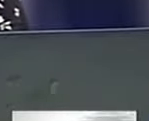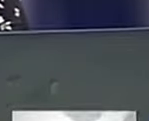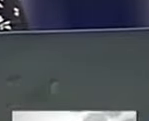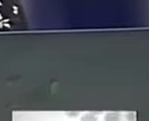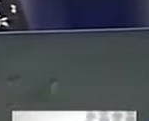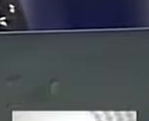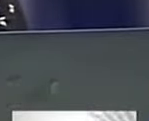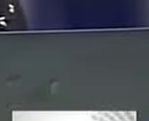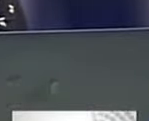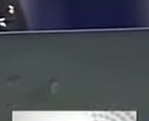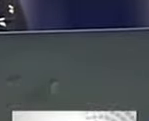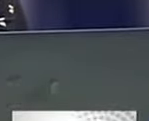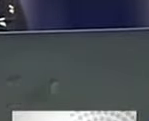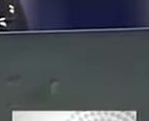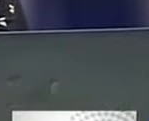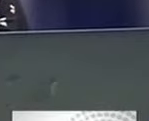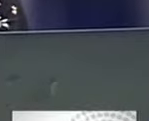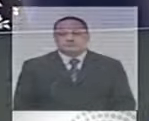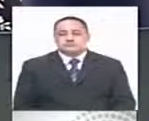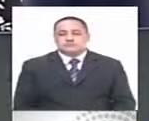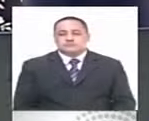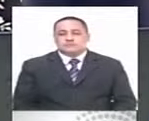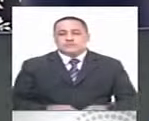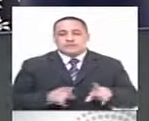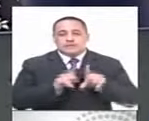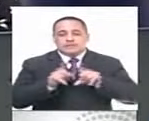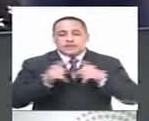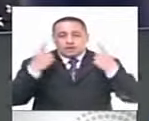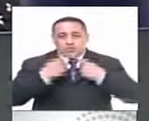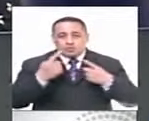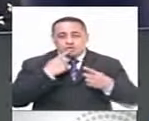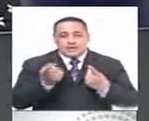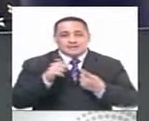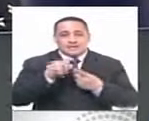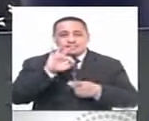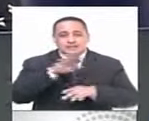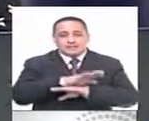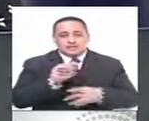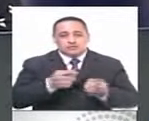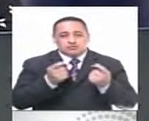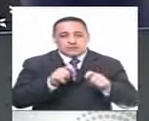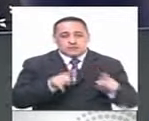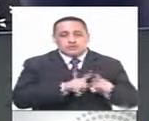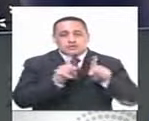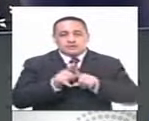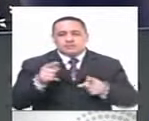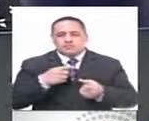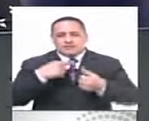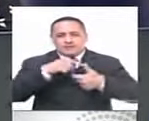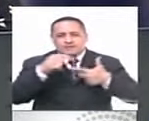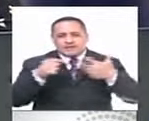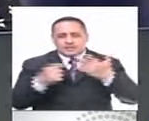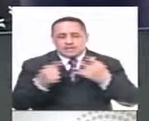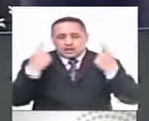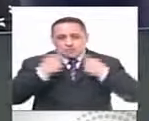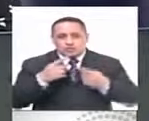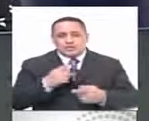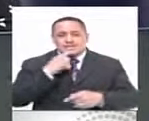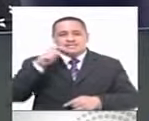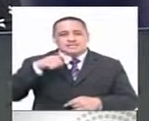nuevo pacto en beneficio de los peruanos por la estabilidad, la democracia y los cambios que demanda el país.